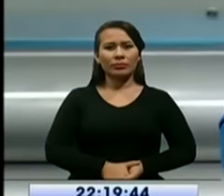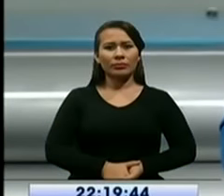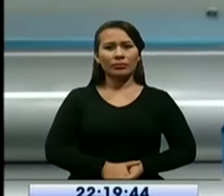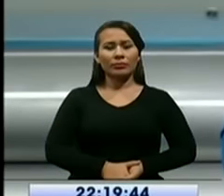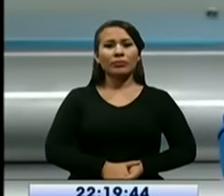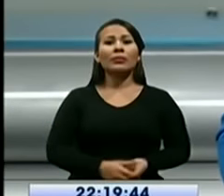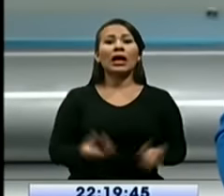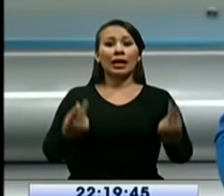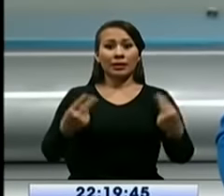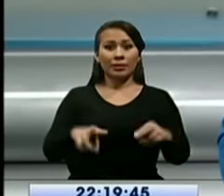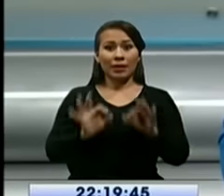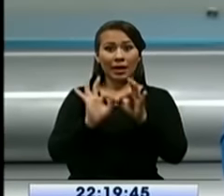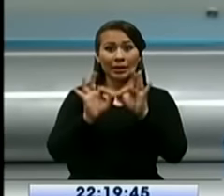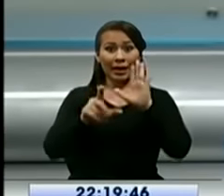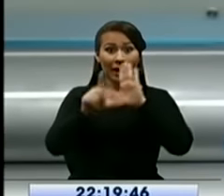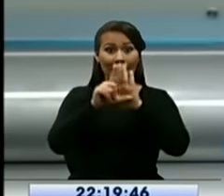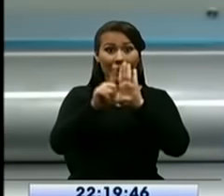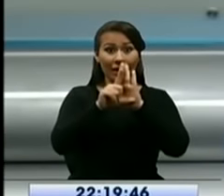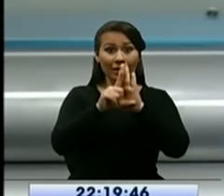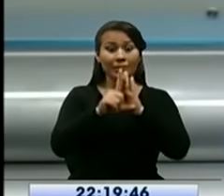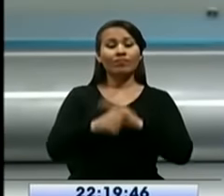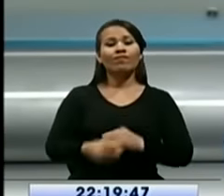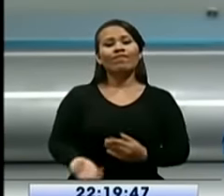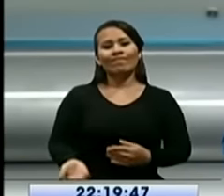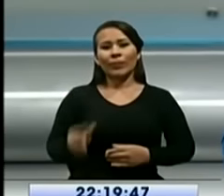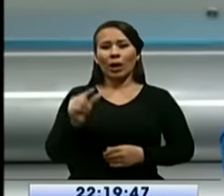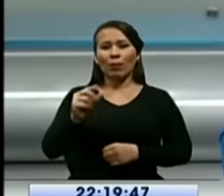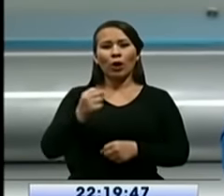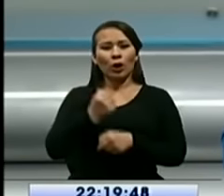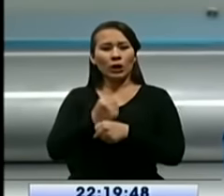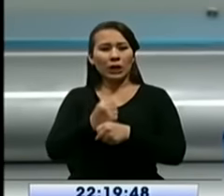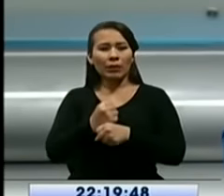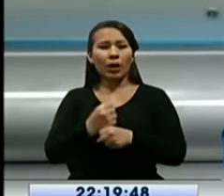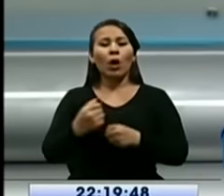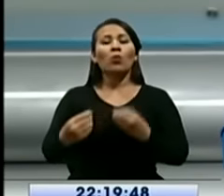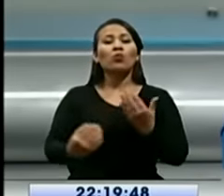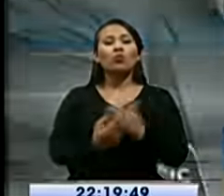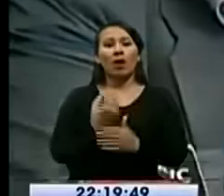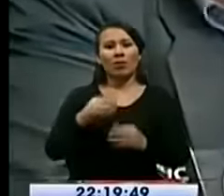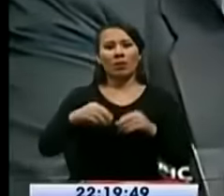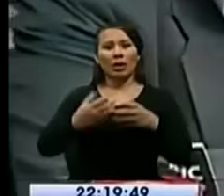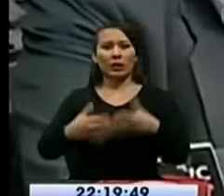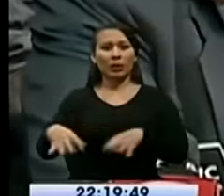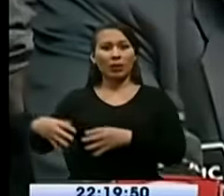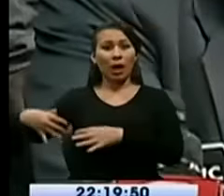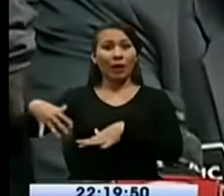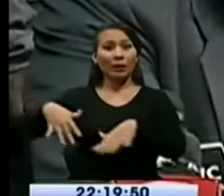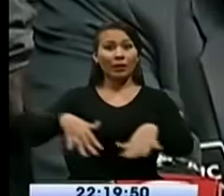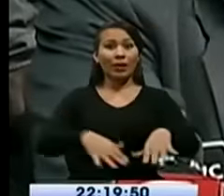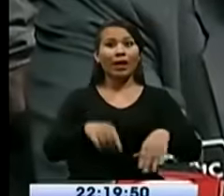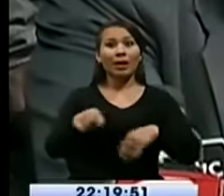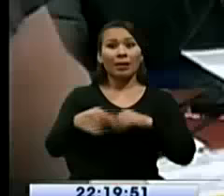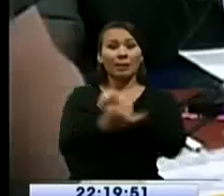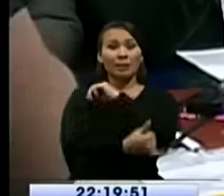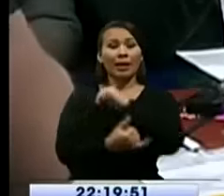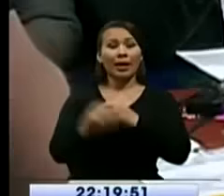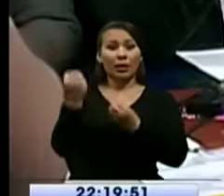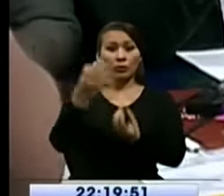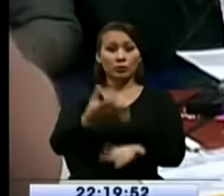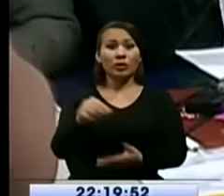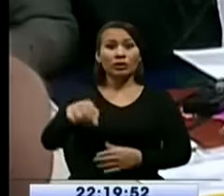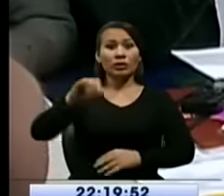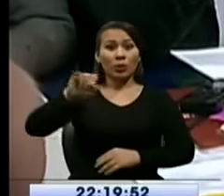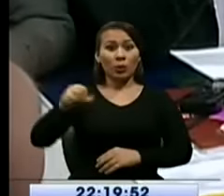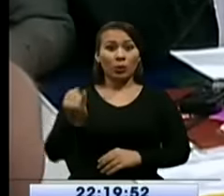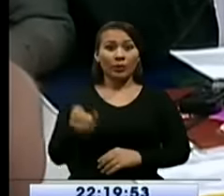Y las reformas laborales son la principal causa para una nueva jornada de movilizaciones en el país anunciada para este jueves.